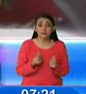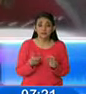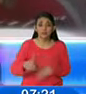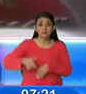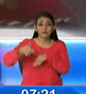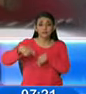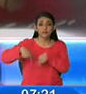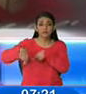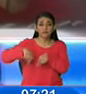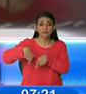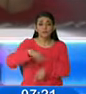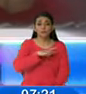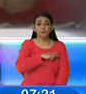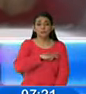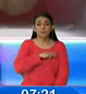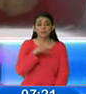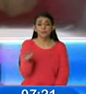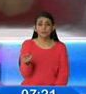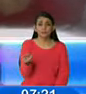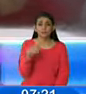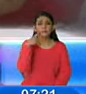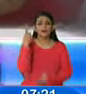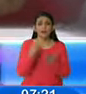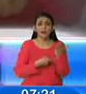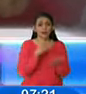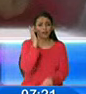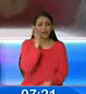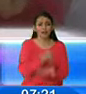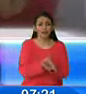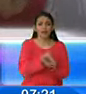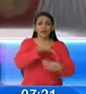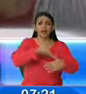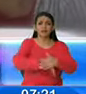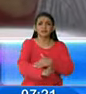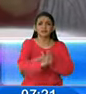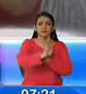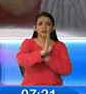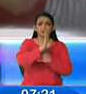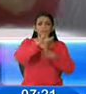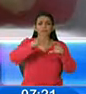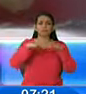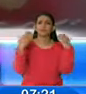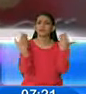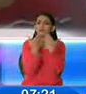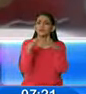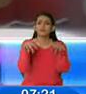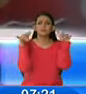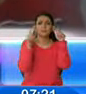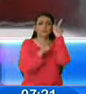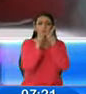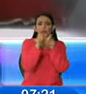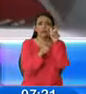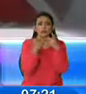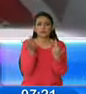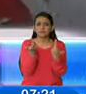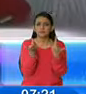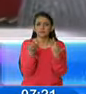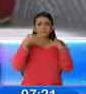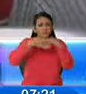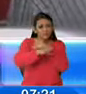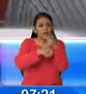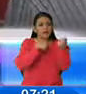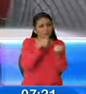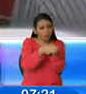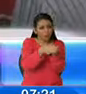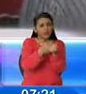de tránsito municipal para bloquear el acceso al centro de convenciones y que las personas que de alguna otra forma venimos a